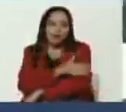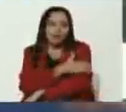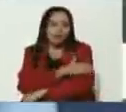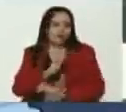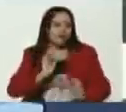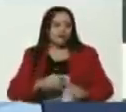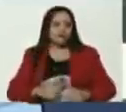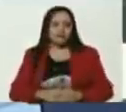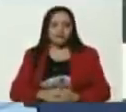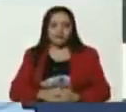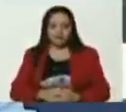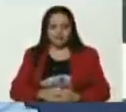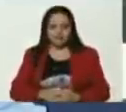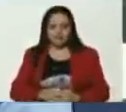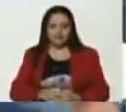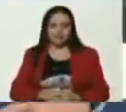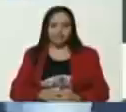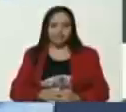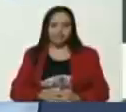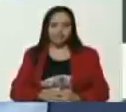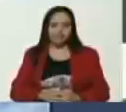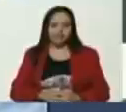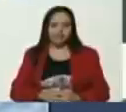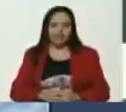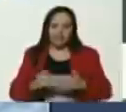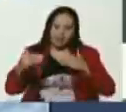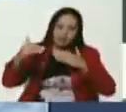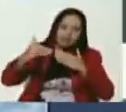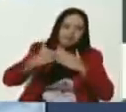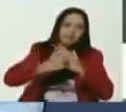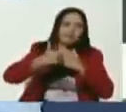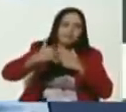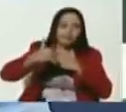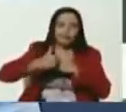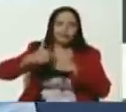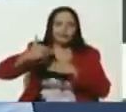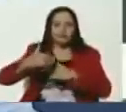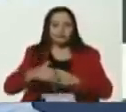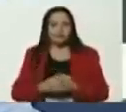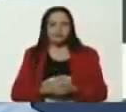Mandan a sus lacayos. A que agredan. A que